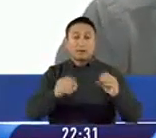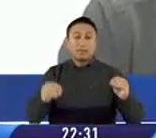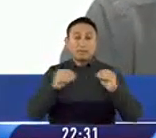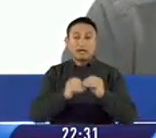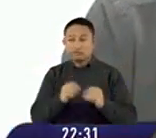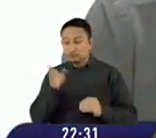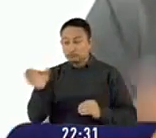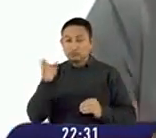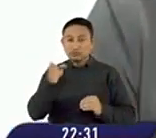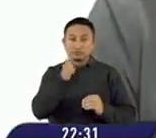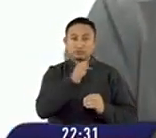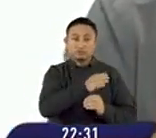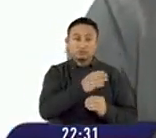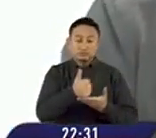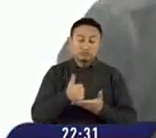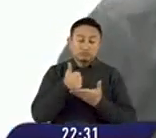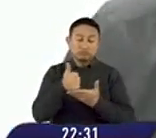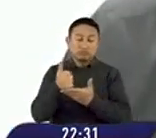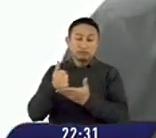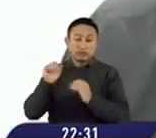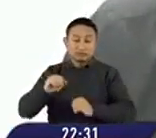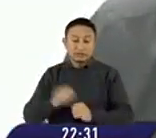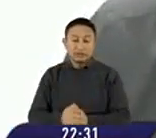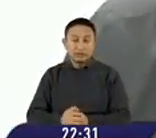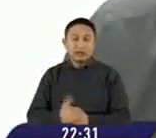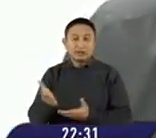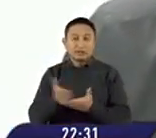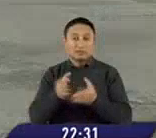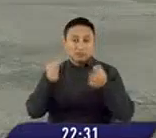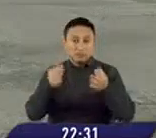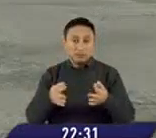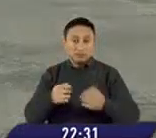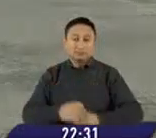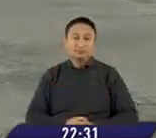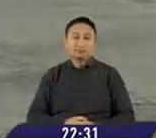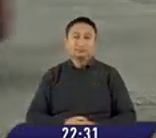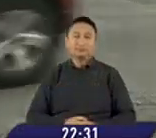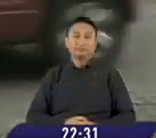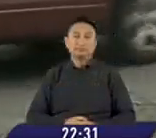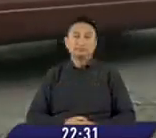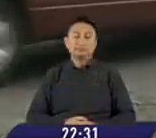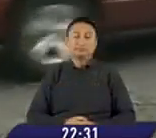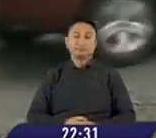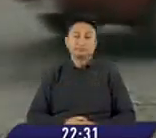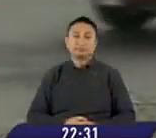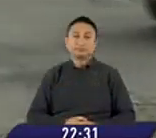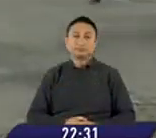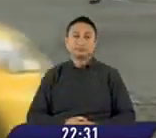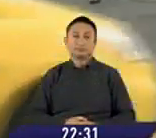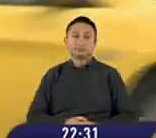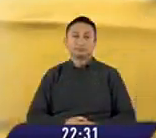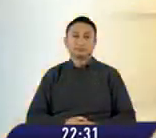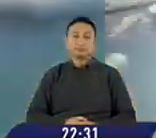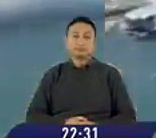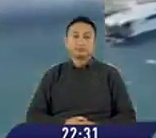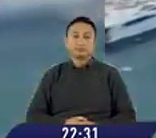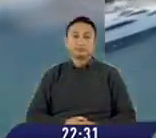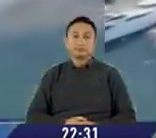personal y reforzando en ese sentido para dar cumplimiento. En Quito informó Adriana Rojas.